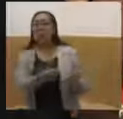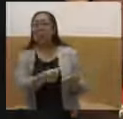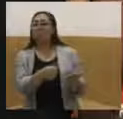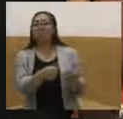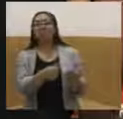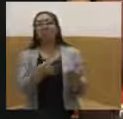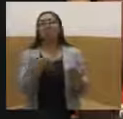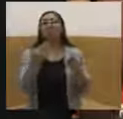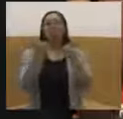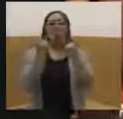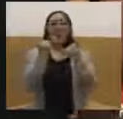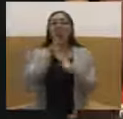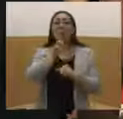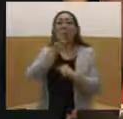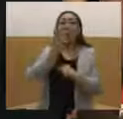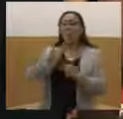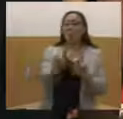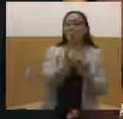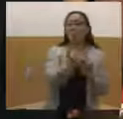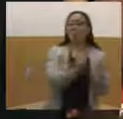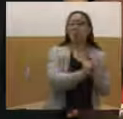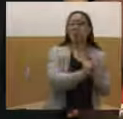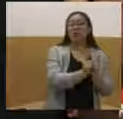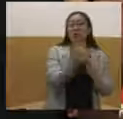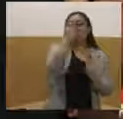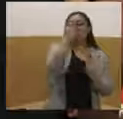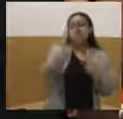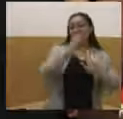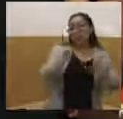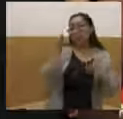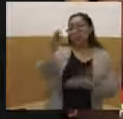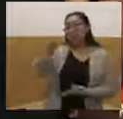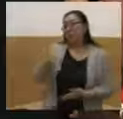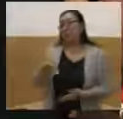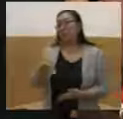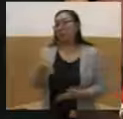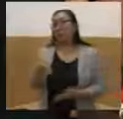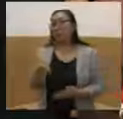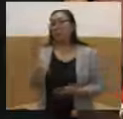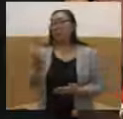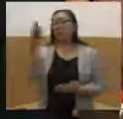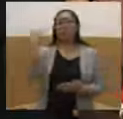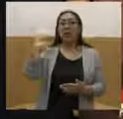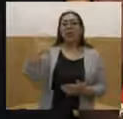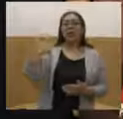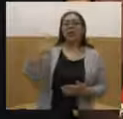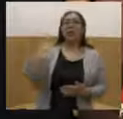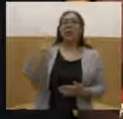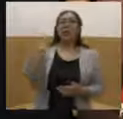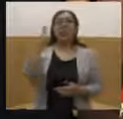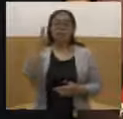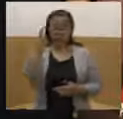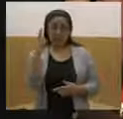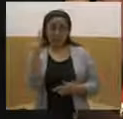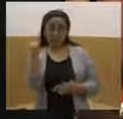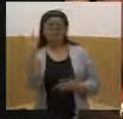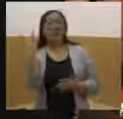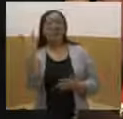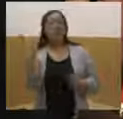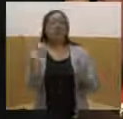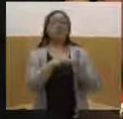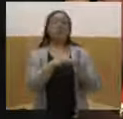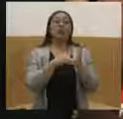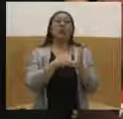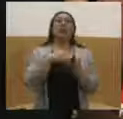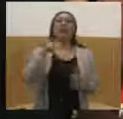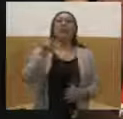grupos parlamentarios para ser dictaminadas. El pasado 13 de noviembre del 2018, la senadora Claudia